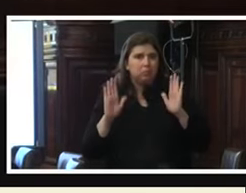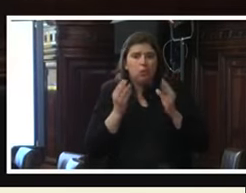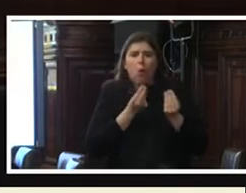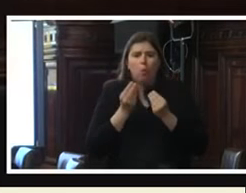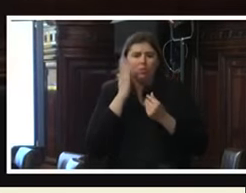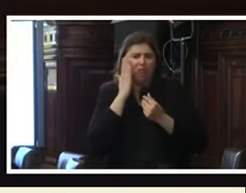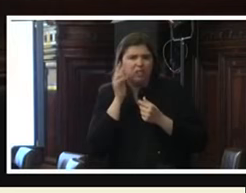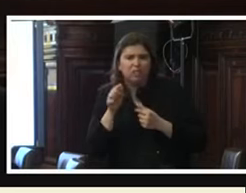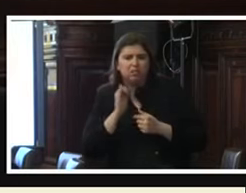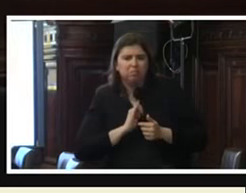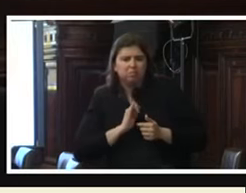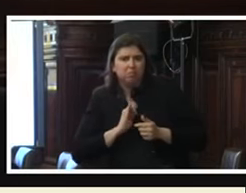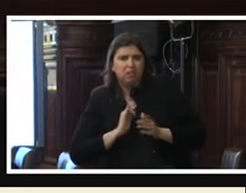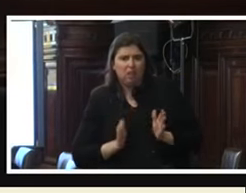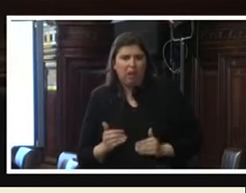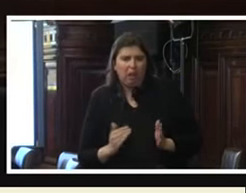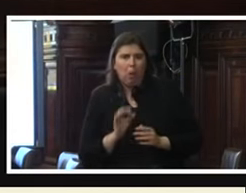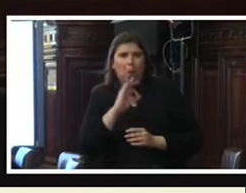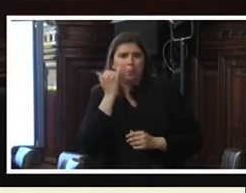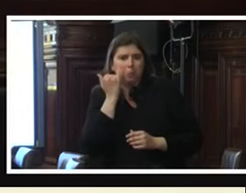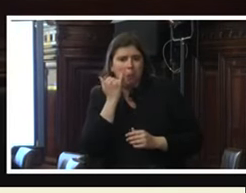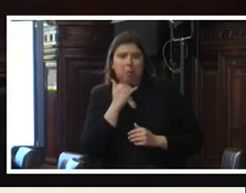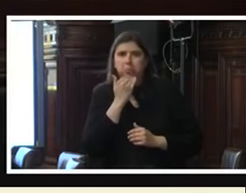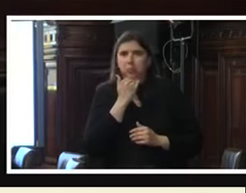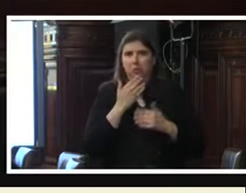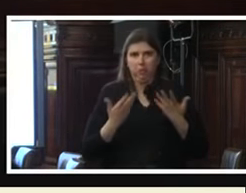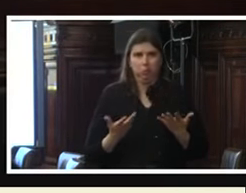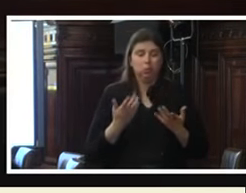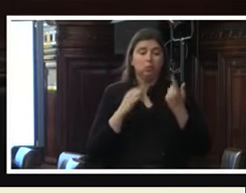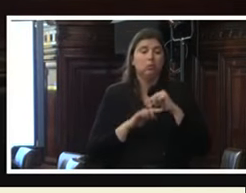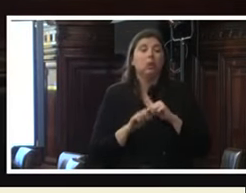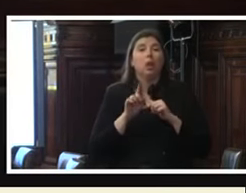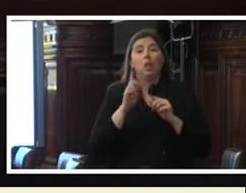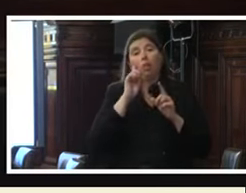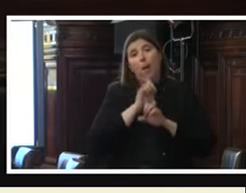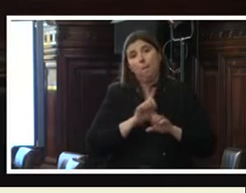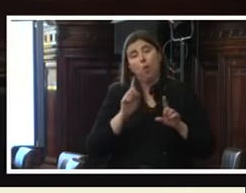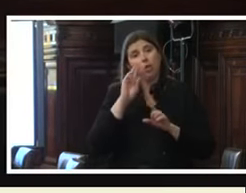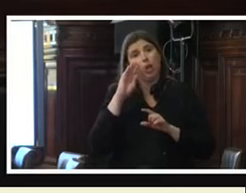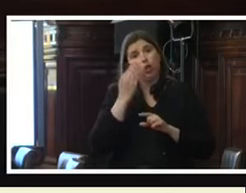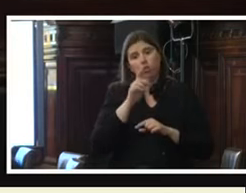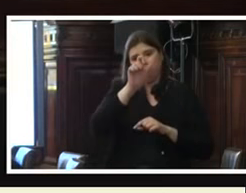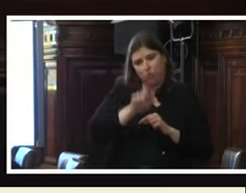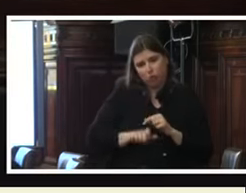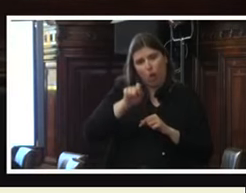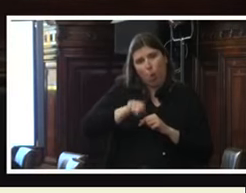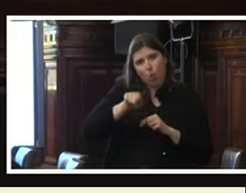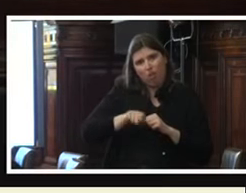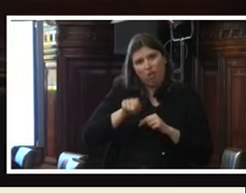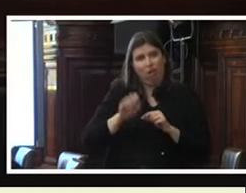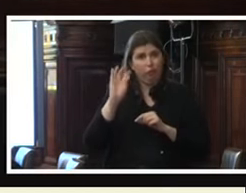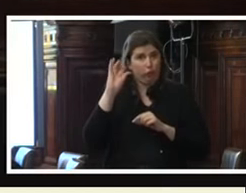o la identidad o expresión del sexo género de la persona afectada así como tampoco se reconoce la figura jurídica de crímenes por violencia